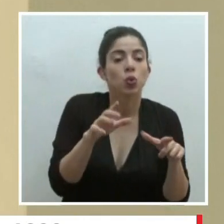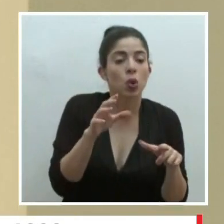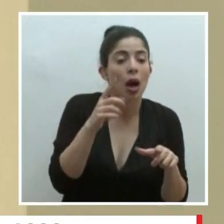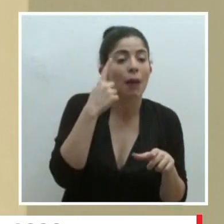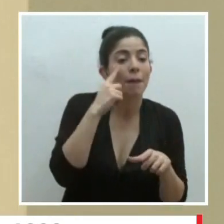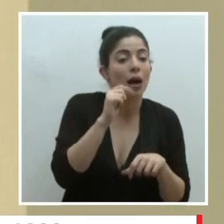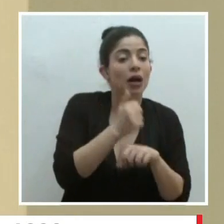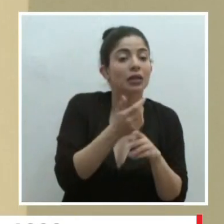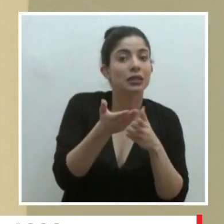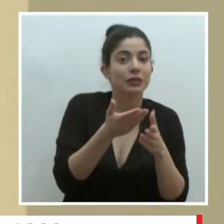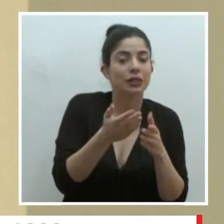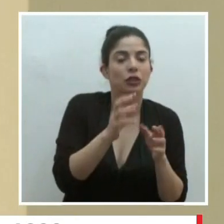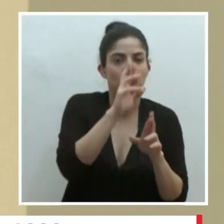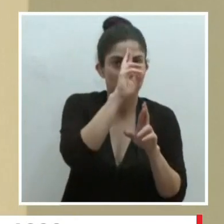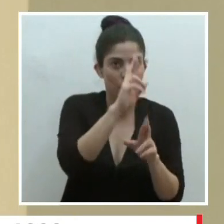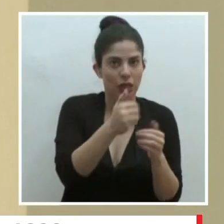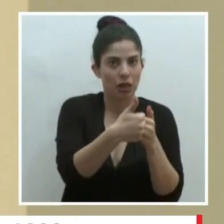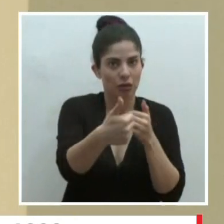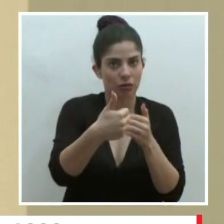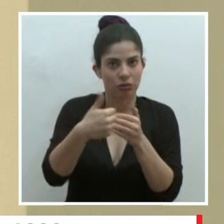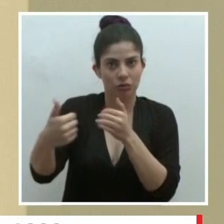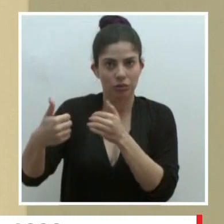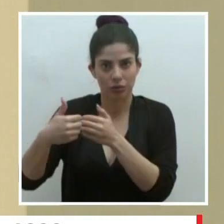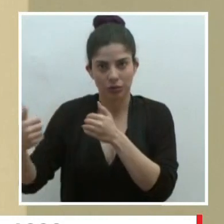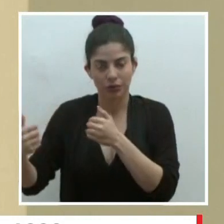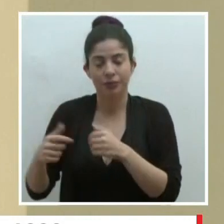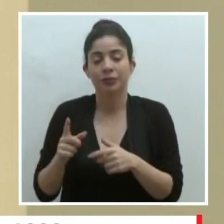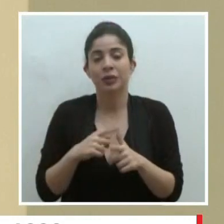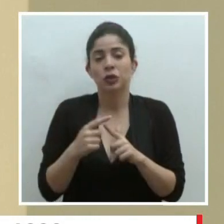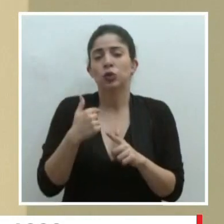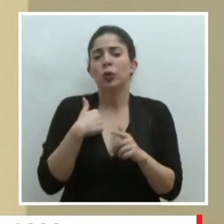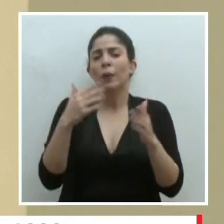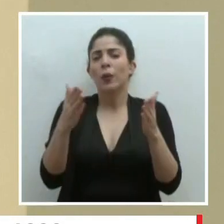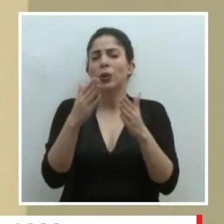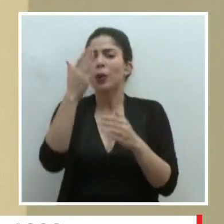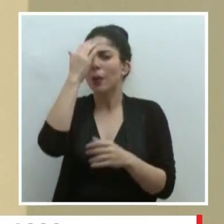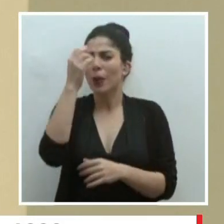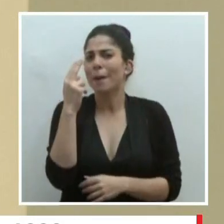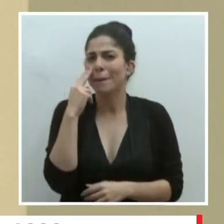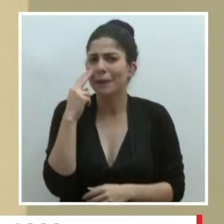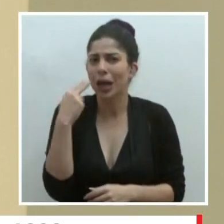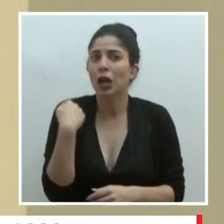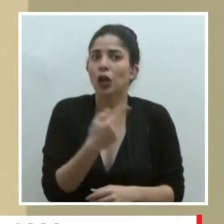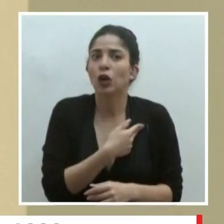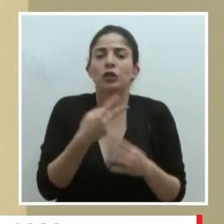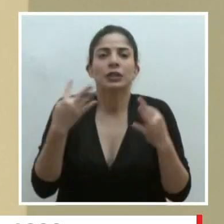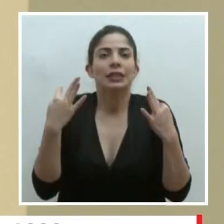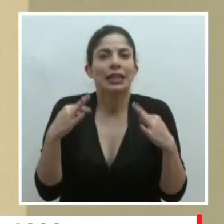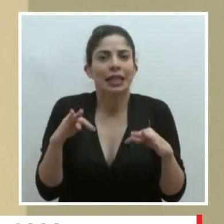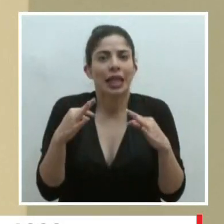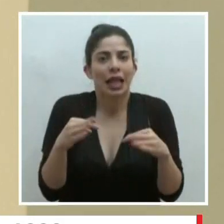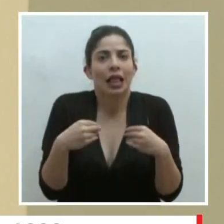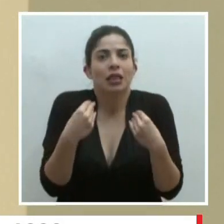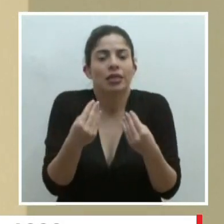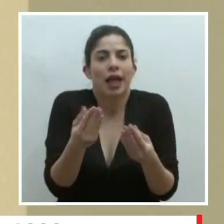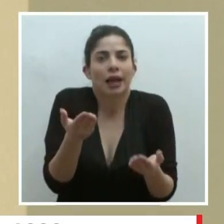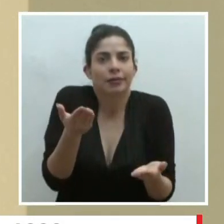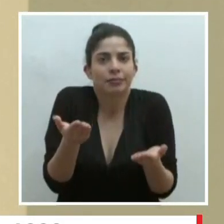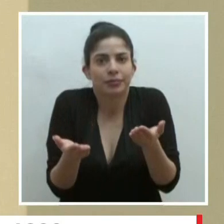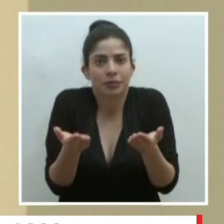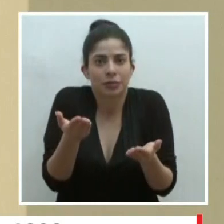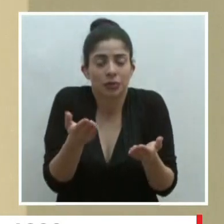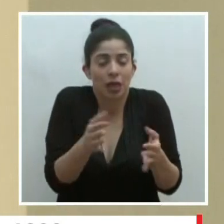los diferentes servicios. Así que yo insto porque vean que estamos tratando de hacer justamente ese balance entre las medidas